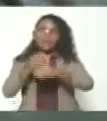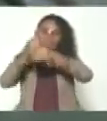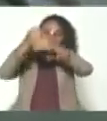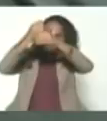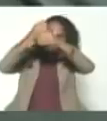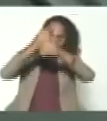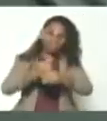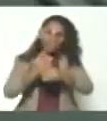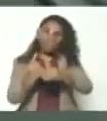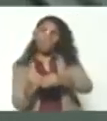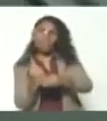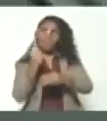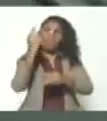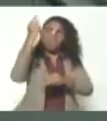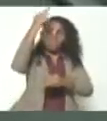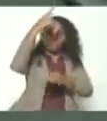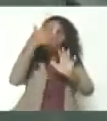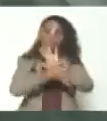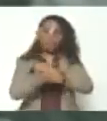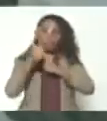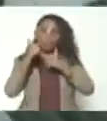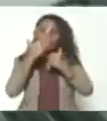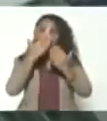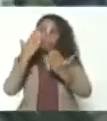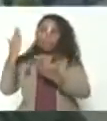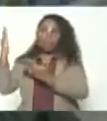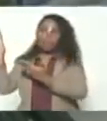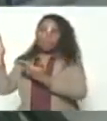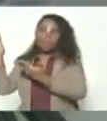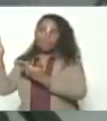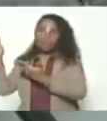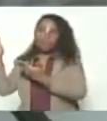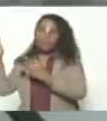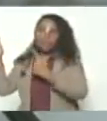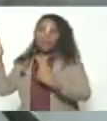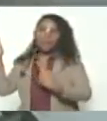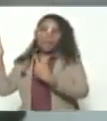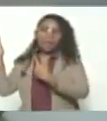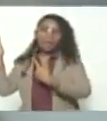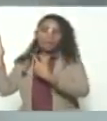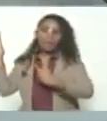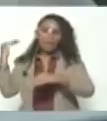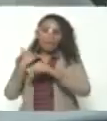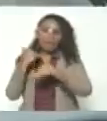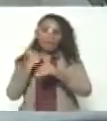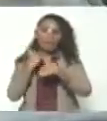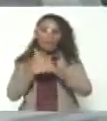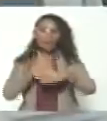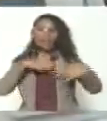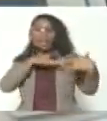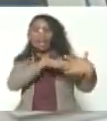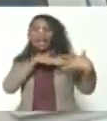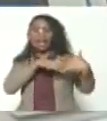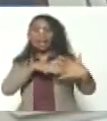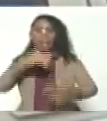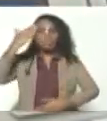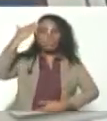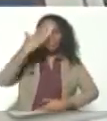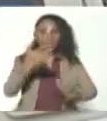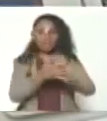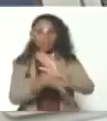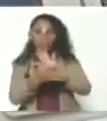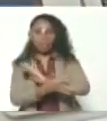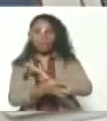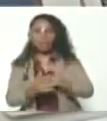3.5. Vamos a verlo bien. Este lanzacohetes de guerra que habían traído estos grupos delincuenciales, terroristas, paramilitares. Por favor,